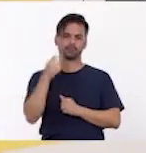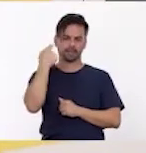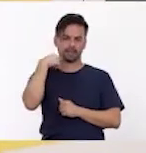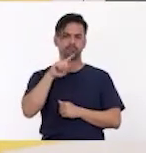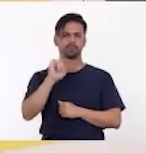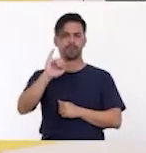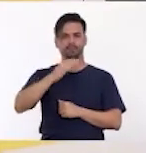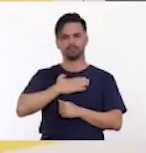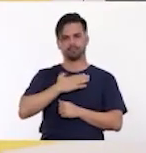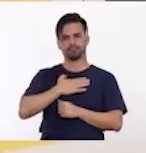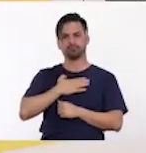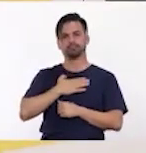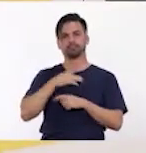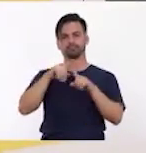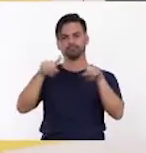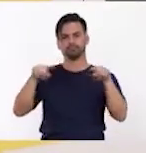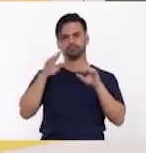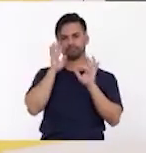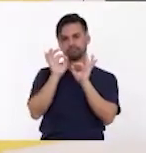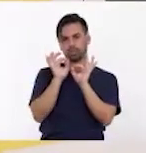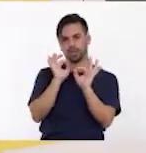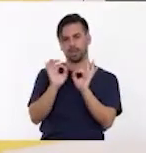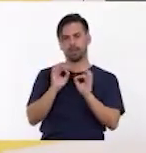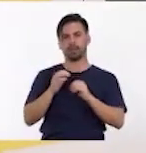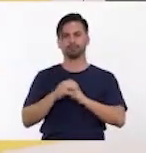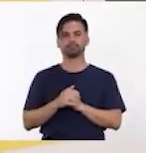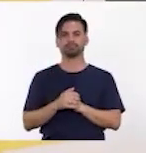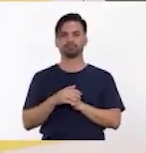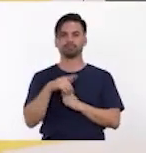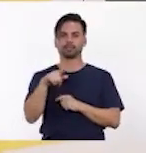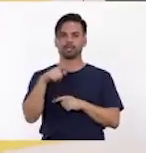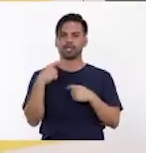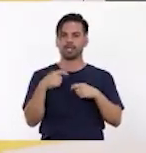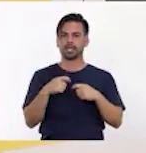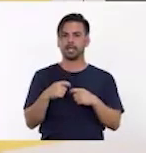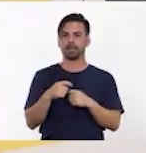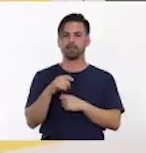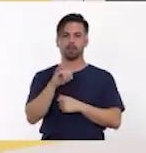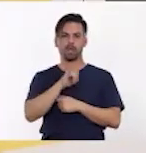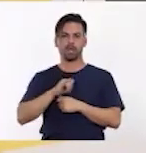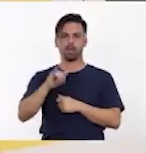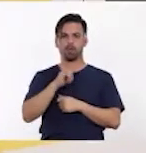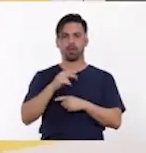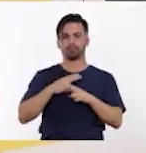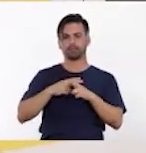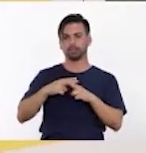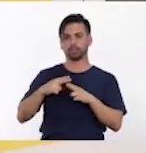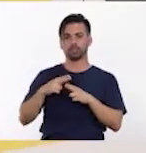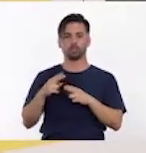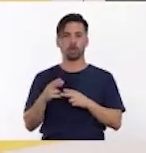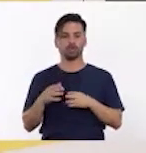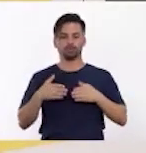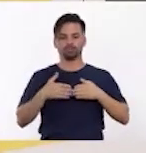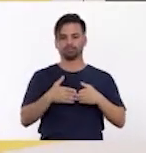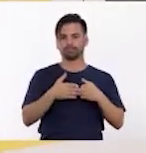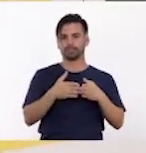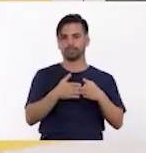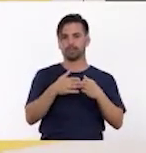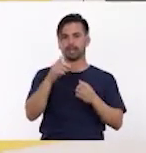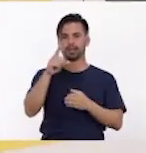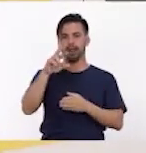por qué. Cuando hablamos la zona del desembarco del Granma como parque nacional, allí están los